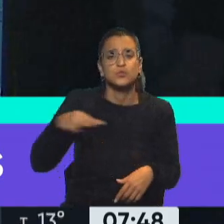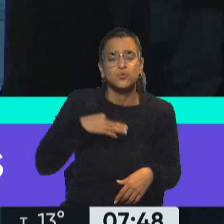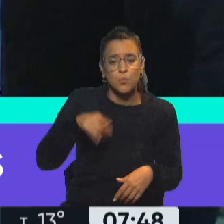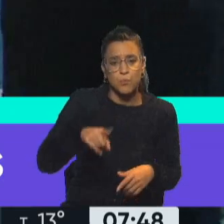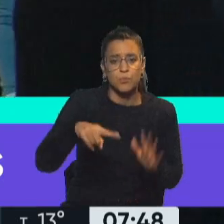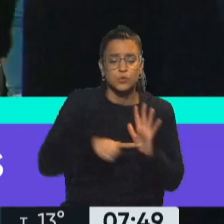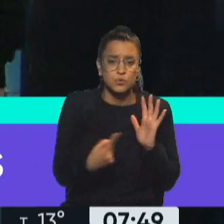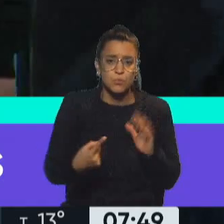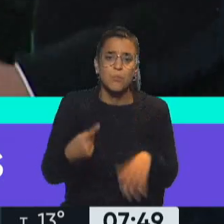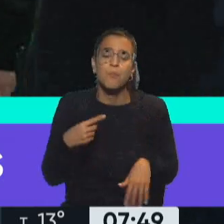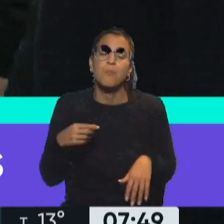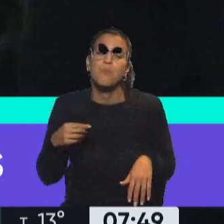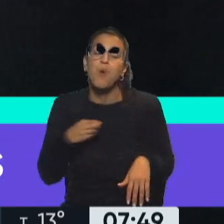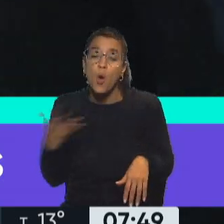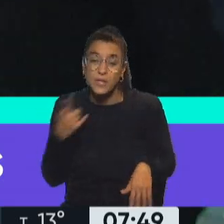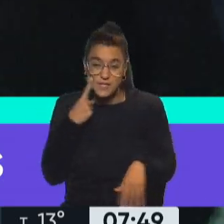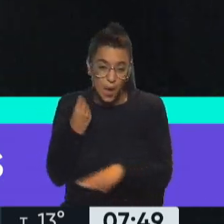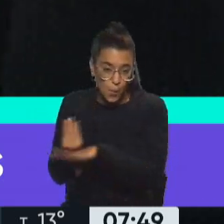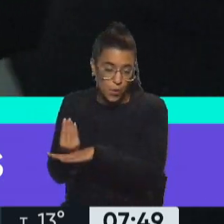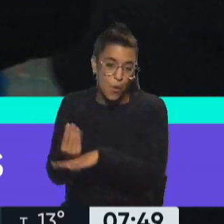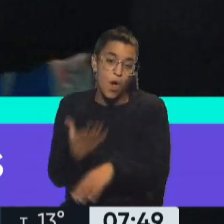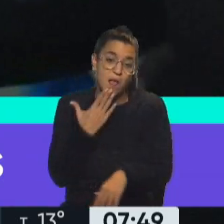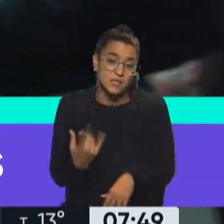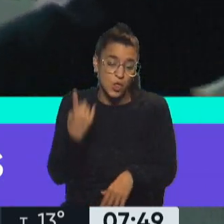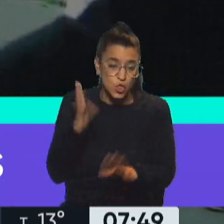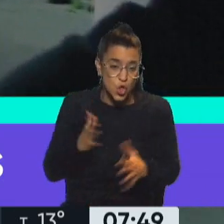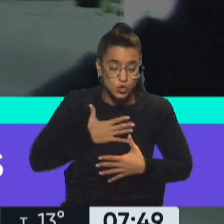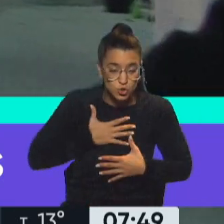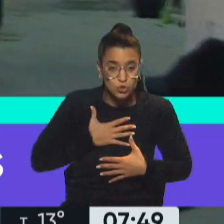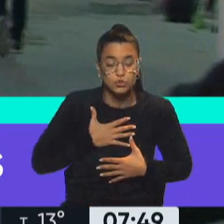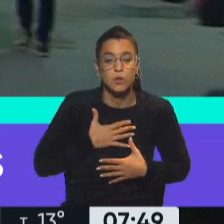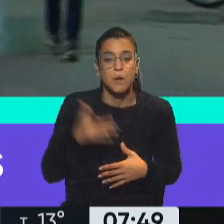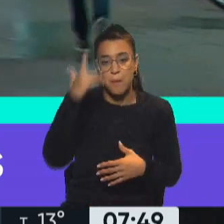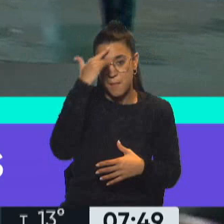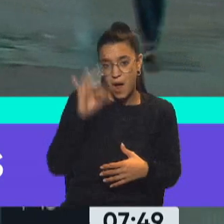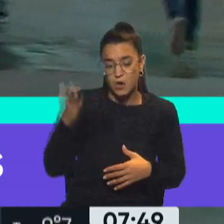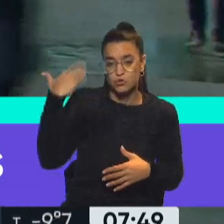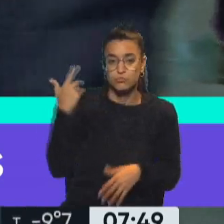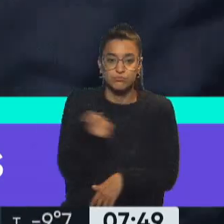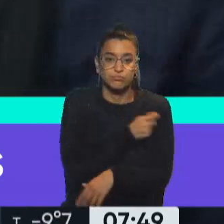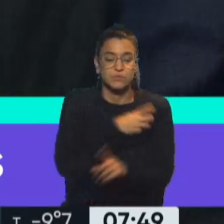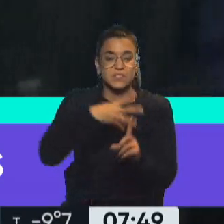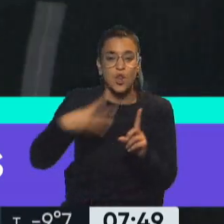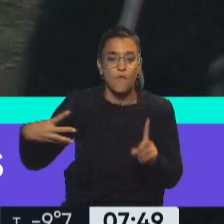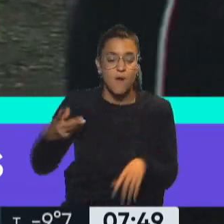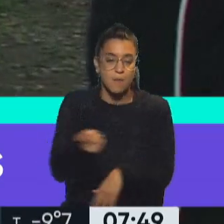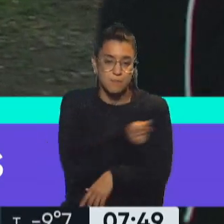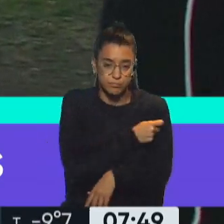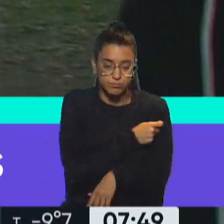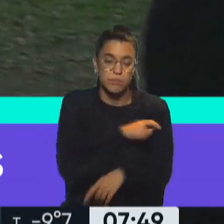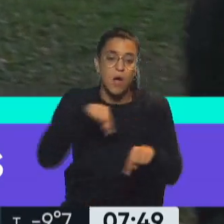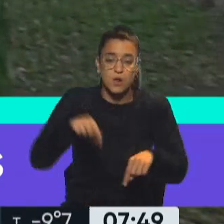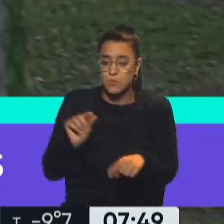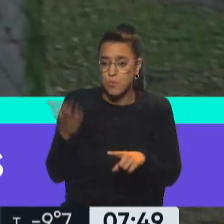sea, yo tengo domicilio en provincia. Y gracias a Dios, en mi caso, yo en marzo recibí una dosis de la Sinopharm, y ahora